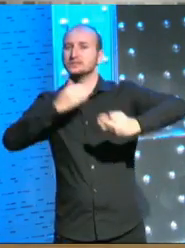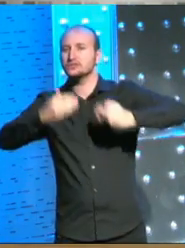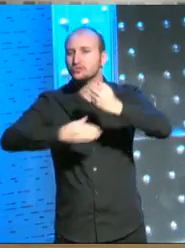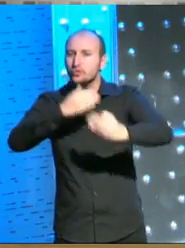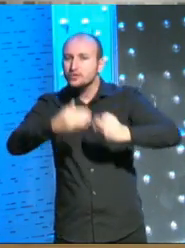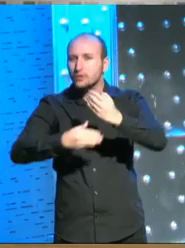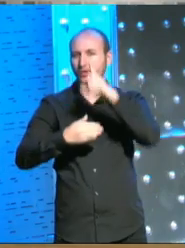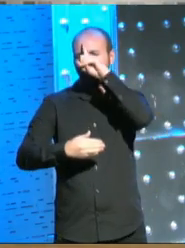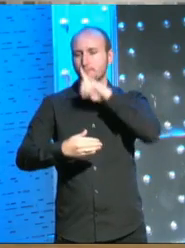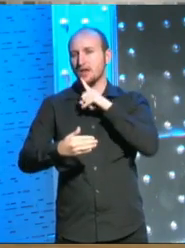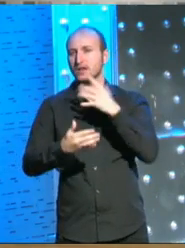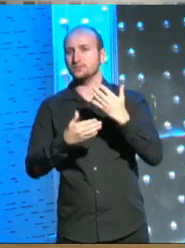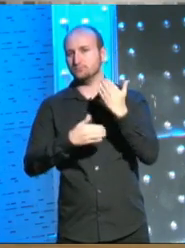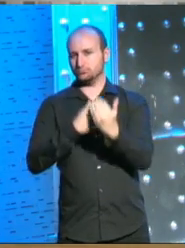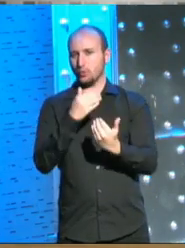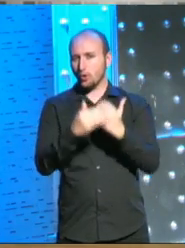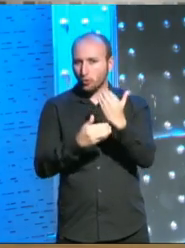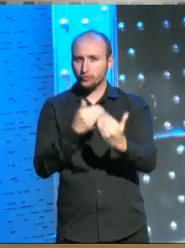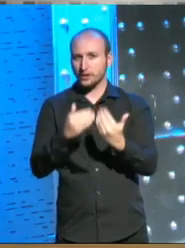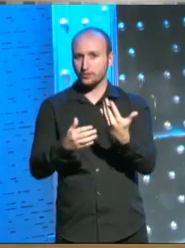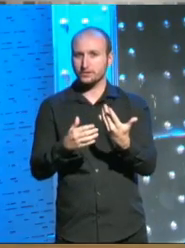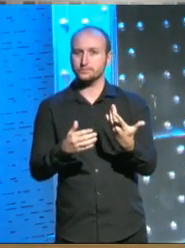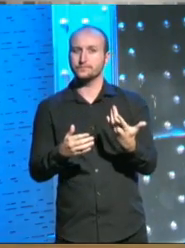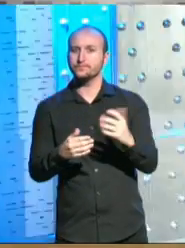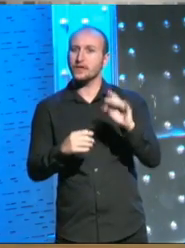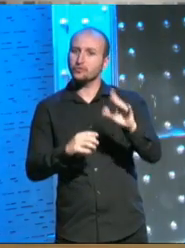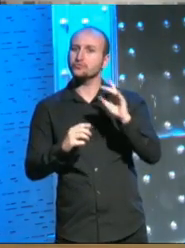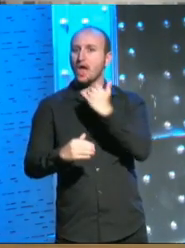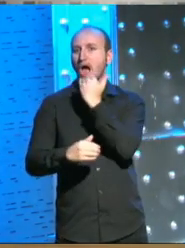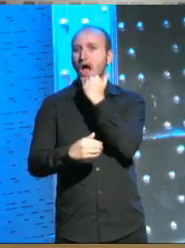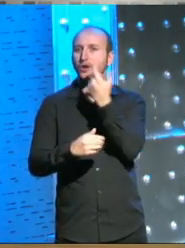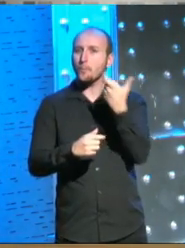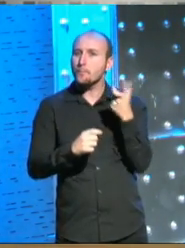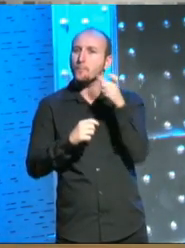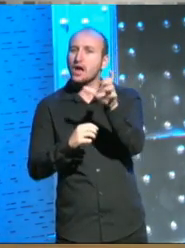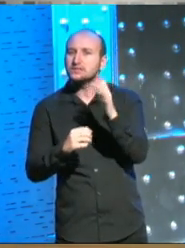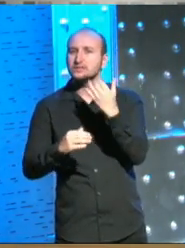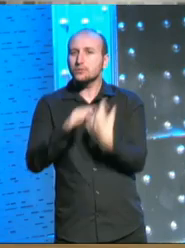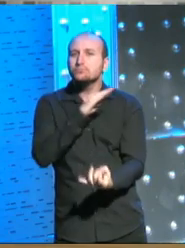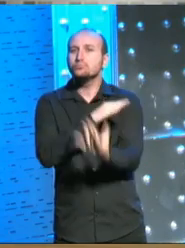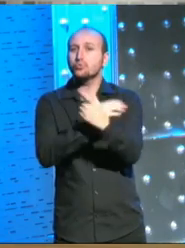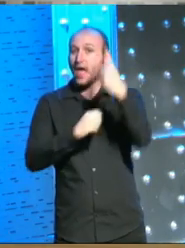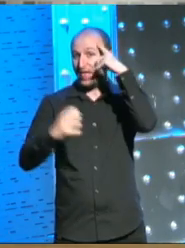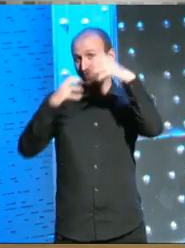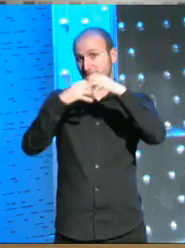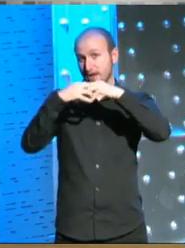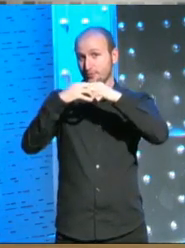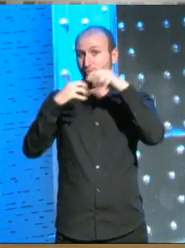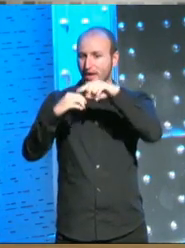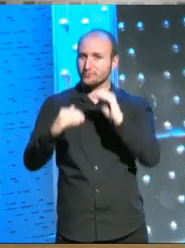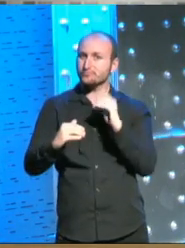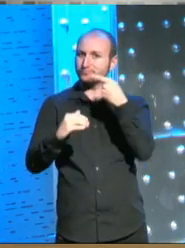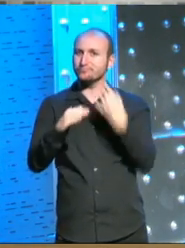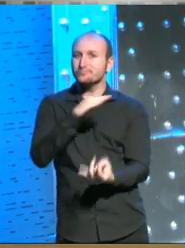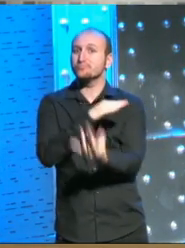imagen continua sin intervalos es un fenómeno que se produce en el cerebro, y no